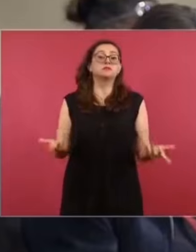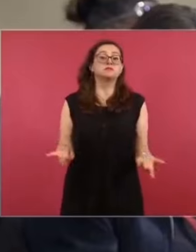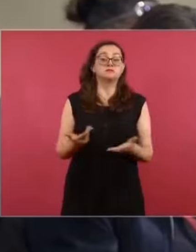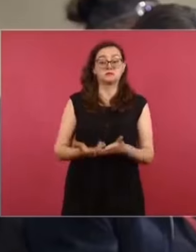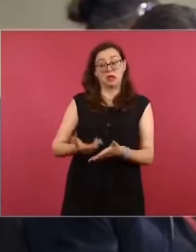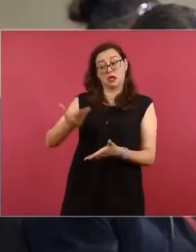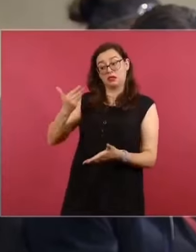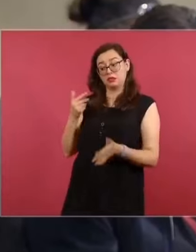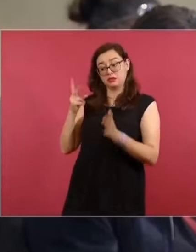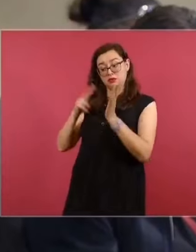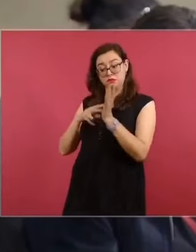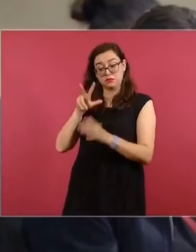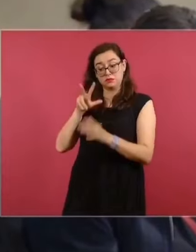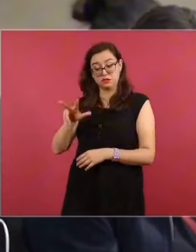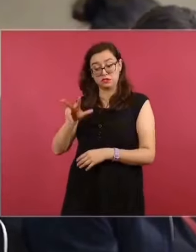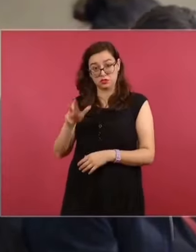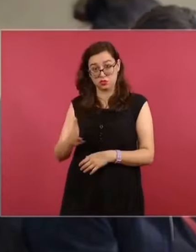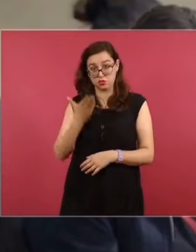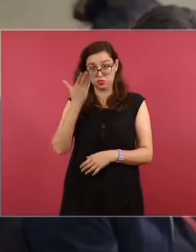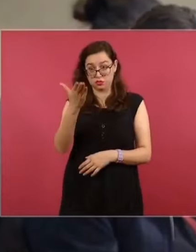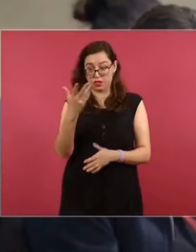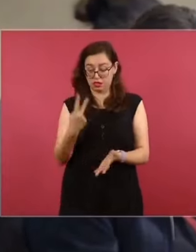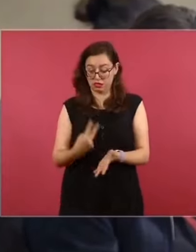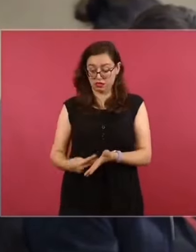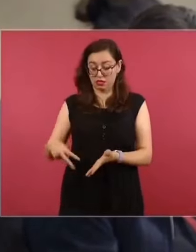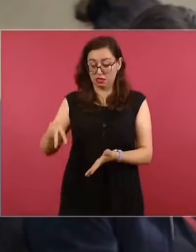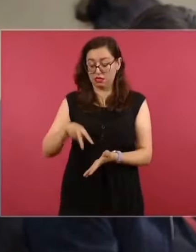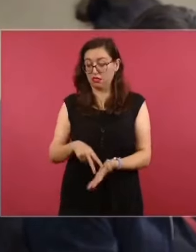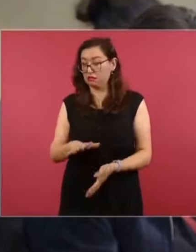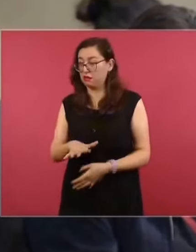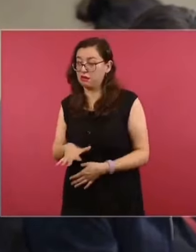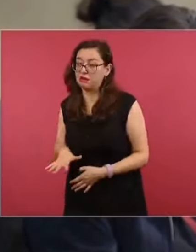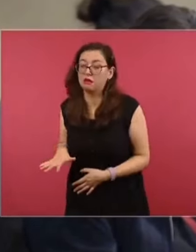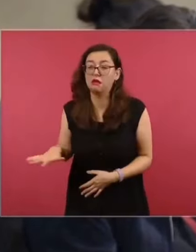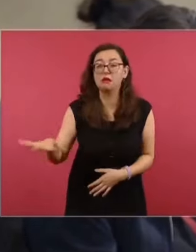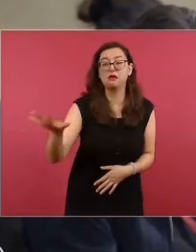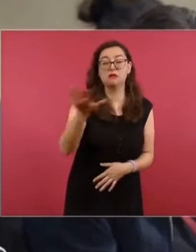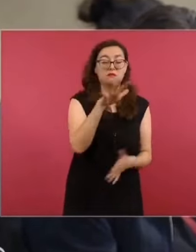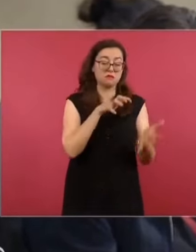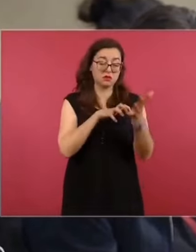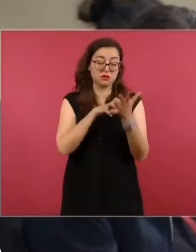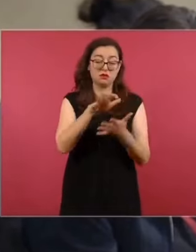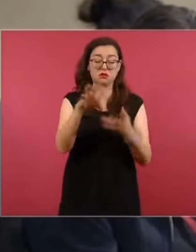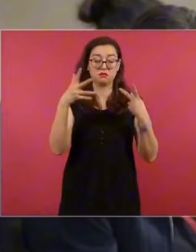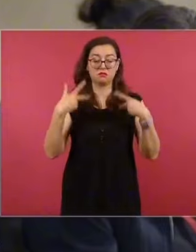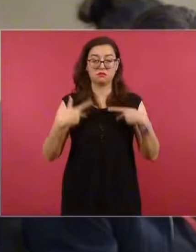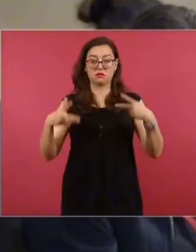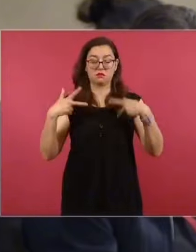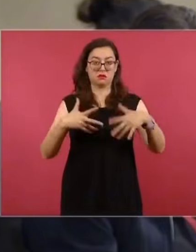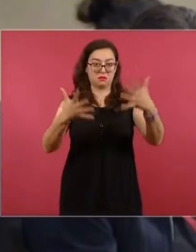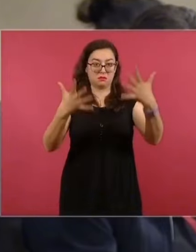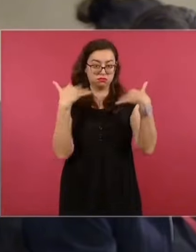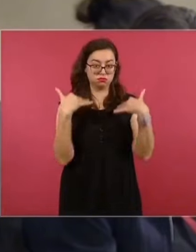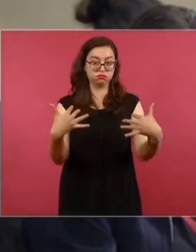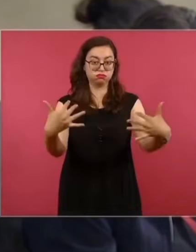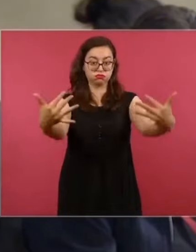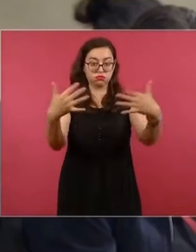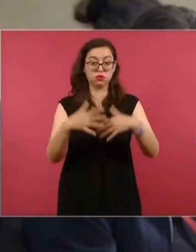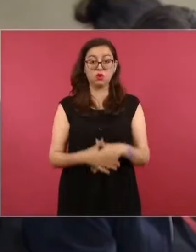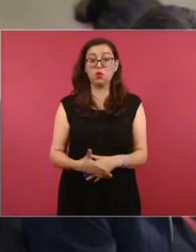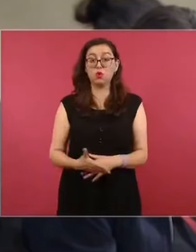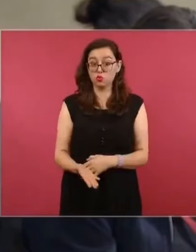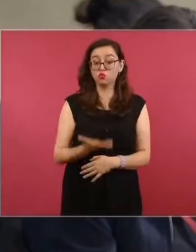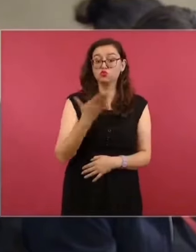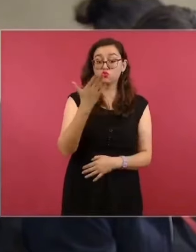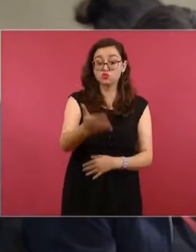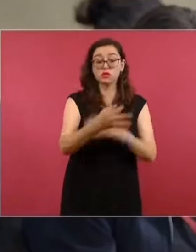simpatizantes presidente el primer programa que anunció usted y Bueno pues fue el de duplicar el